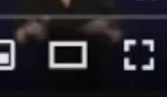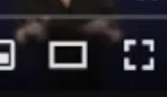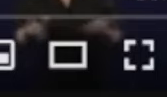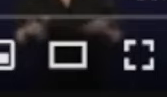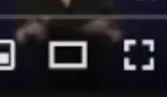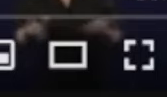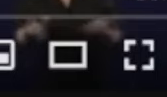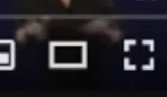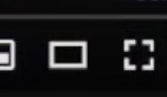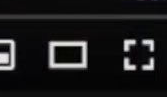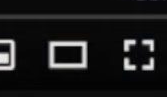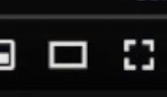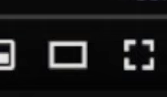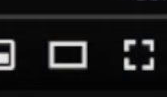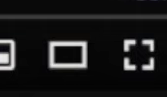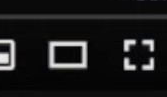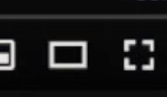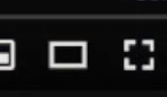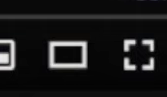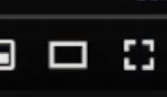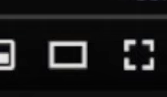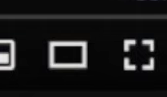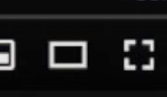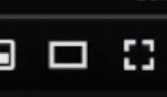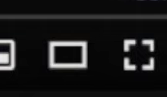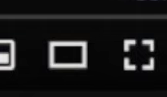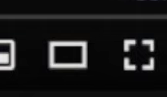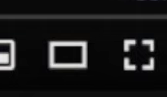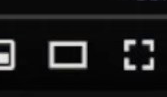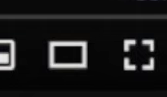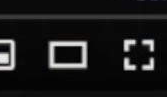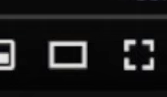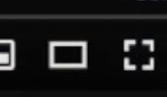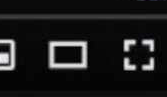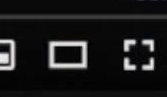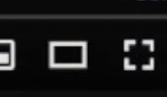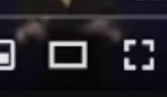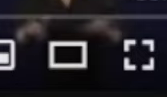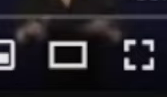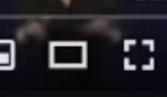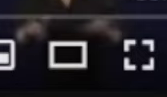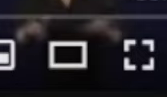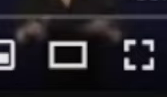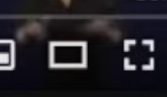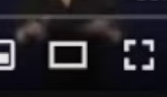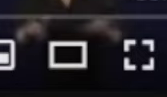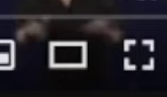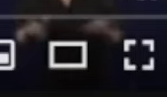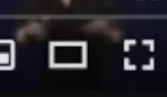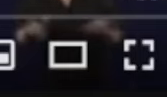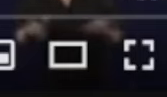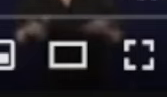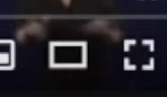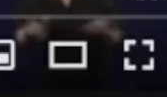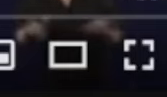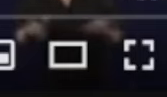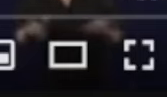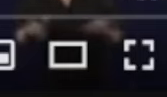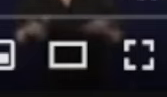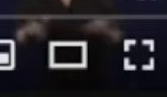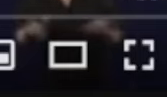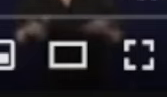carta para hacerle una invitación al Papa Francisco para que visite pues Argentina y de alguna